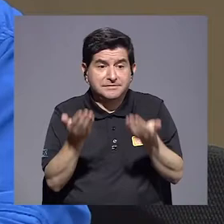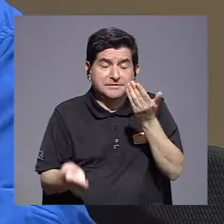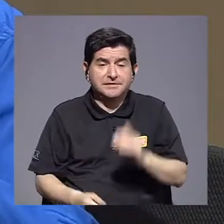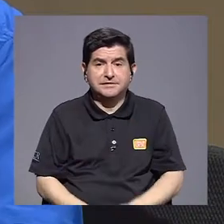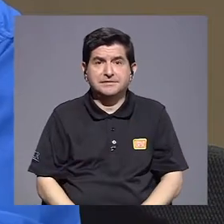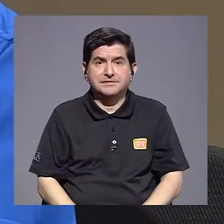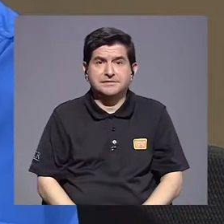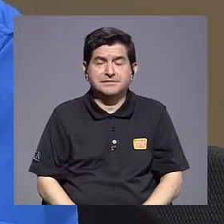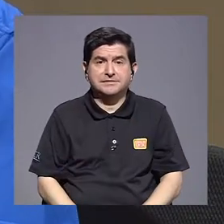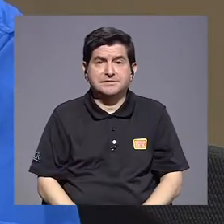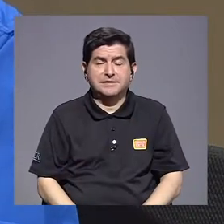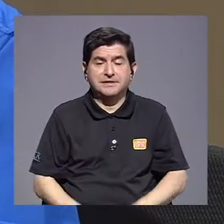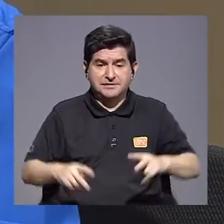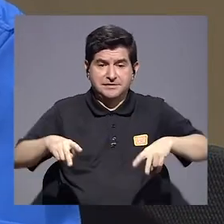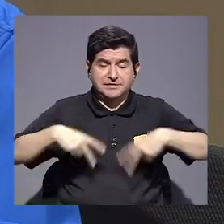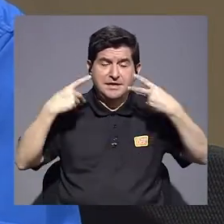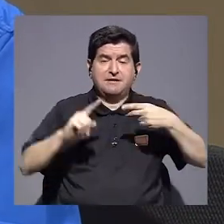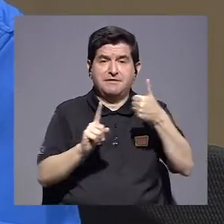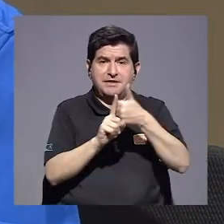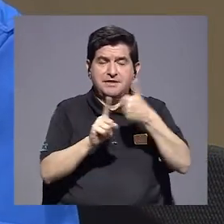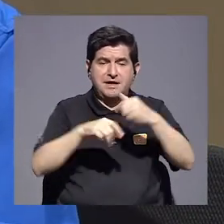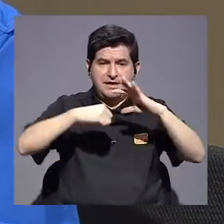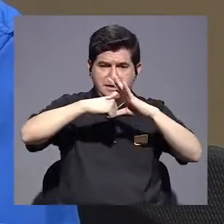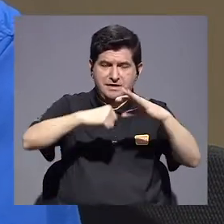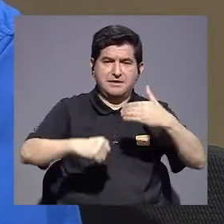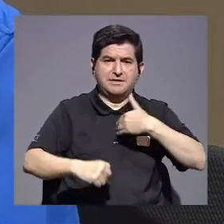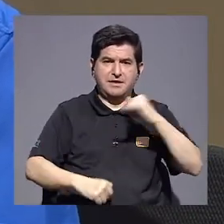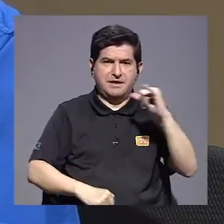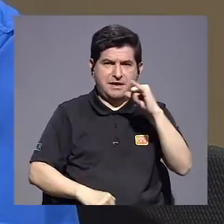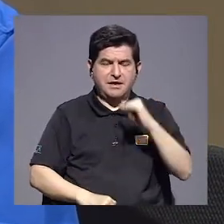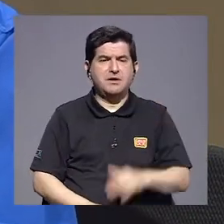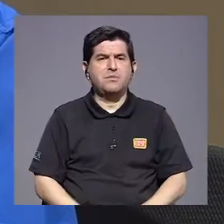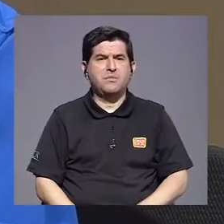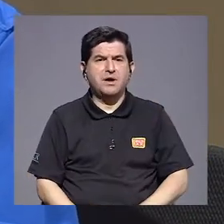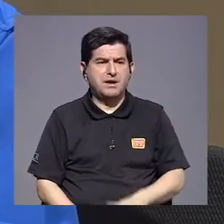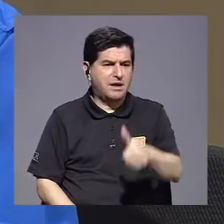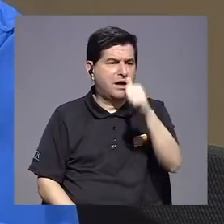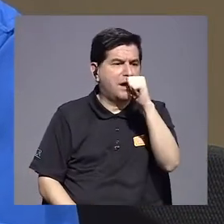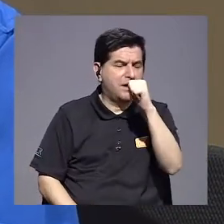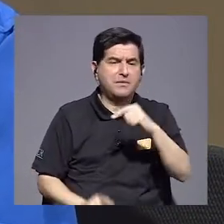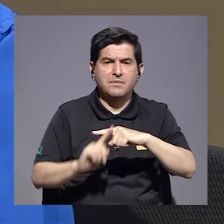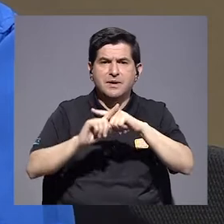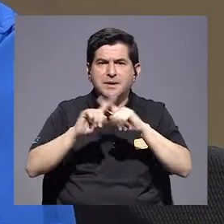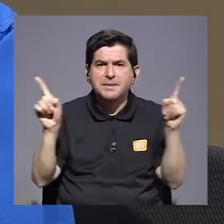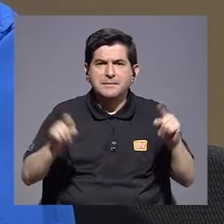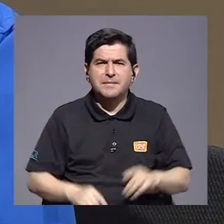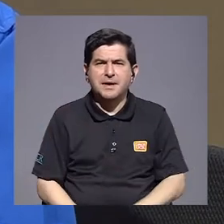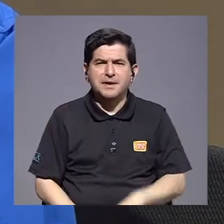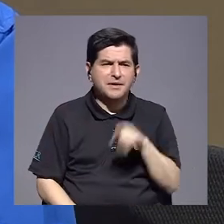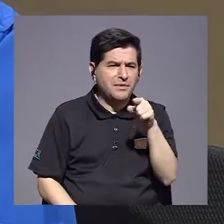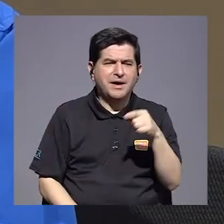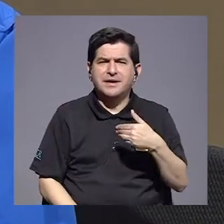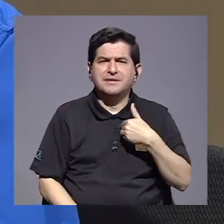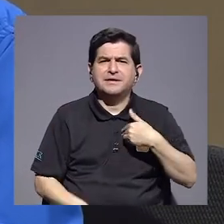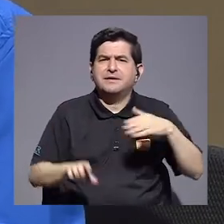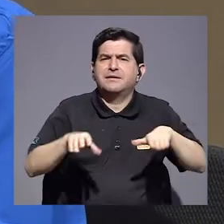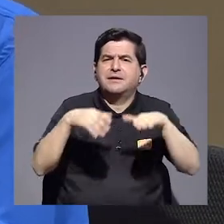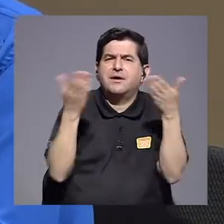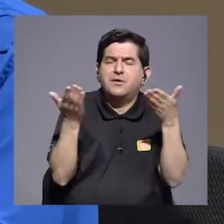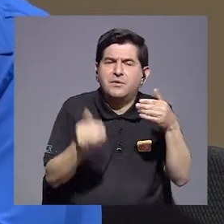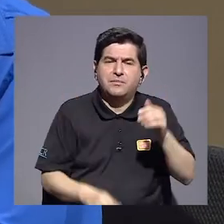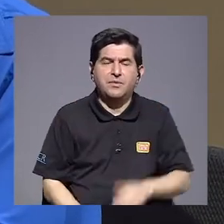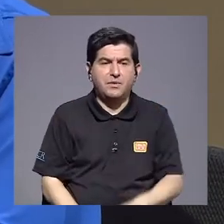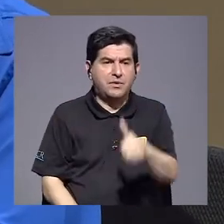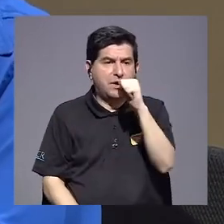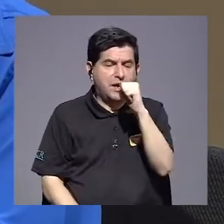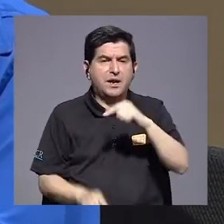desde la vida del mismo planeta, nosotros tenemos la misma cantidad de agua. El tema es cómo tenemos esa agua. Y recordemos que el agua